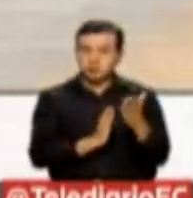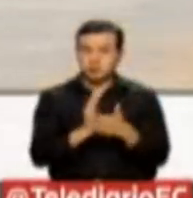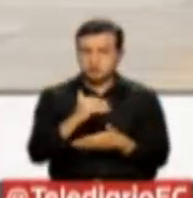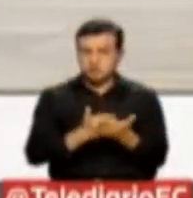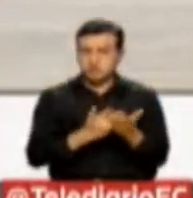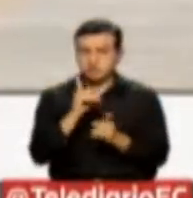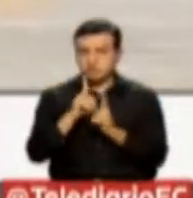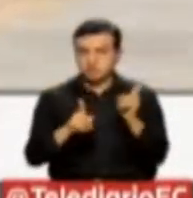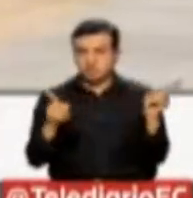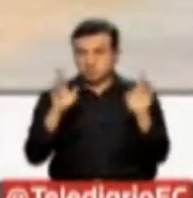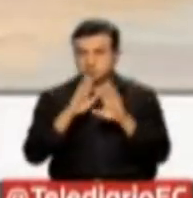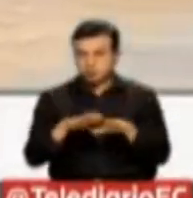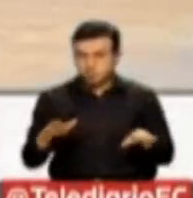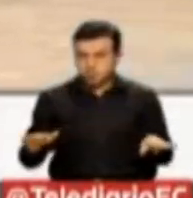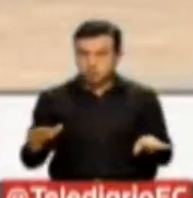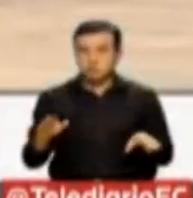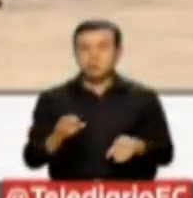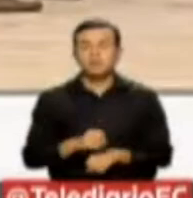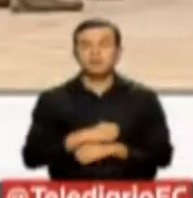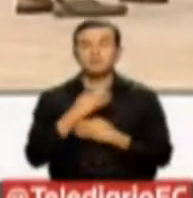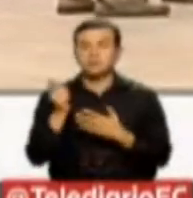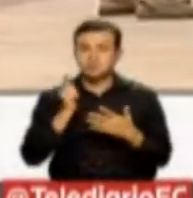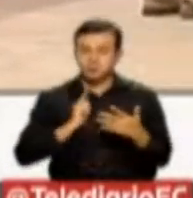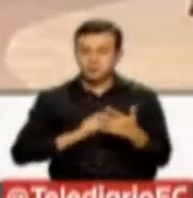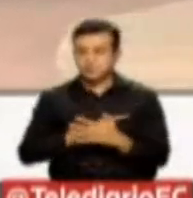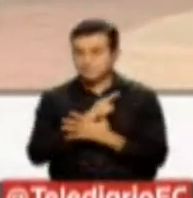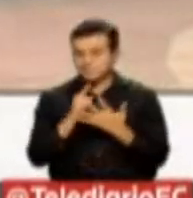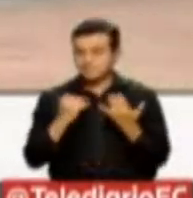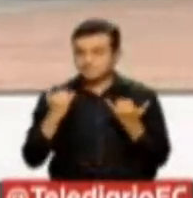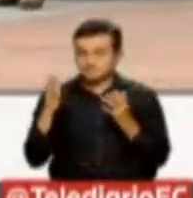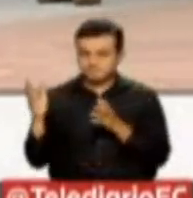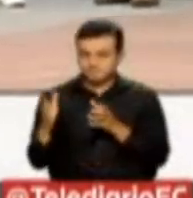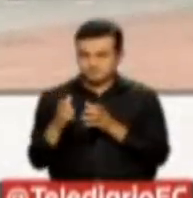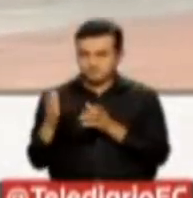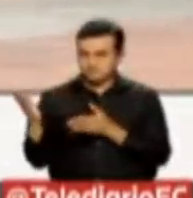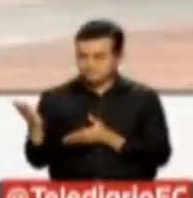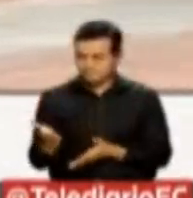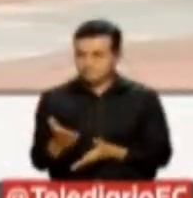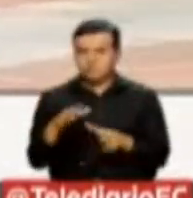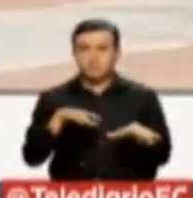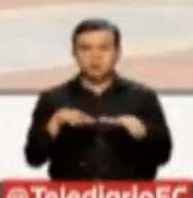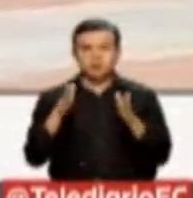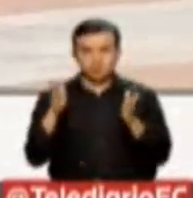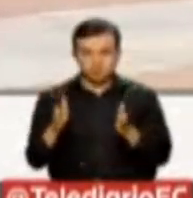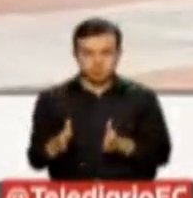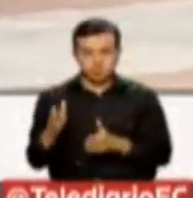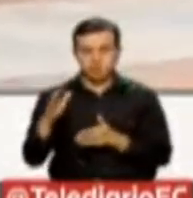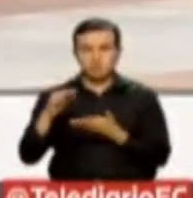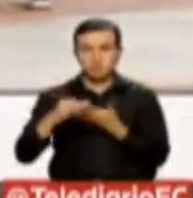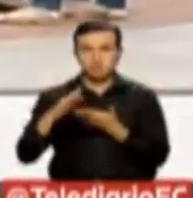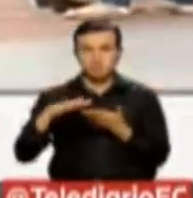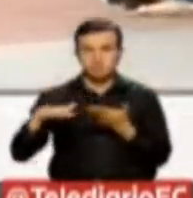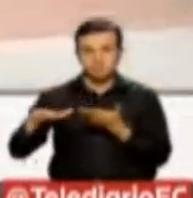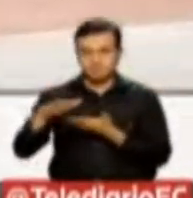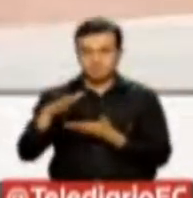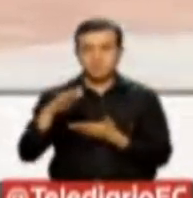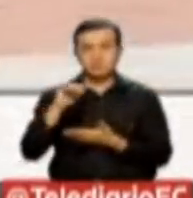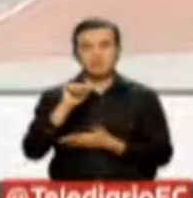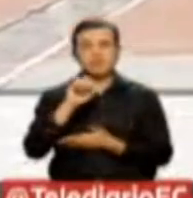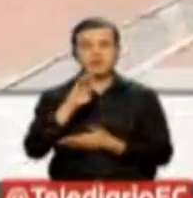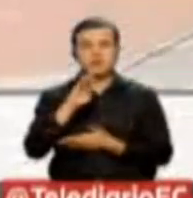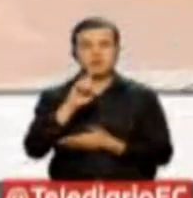accedieron varios estudiantes. Y para contarnos detalles tenemos a la coordinadora zonal, Alba Ceballos. Muy buenos días, Albita,